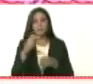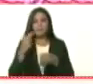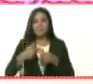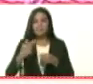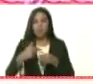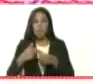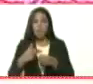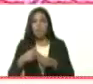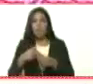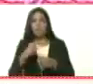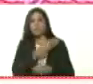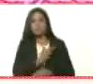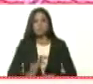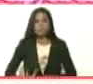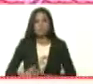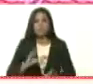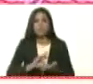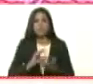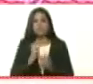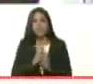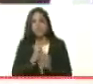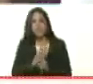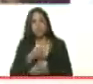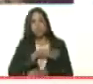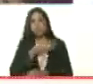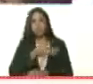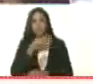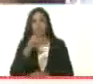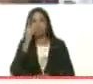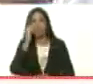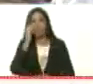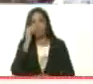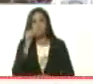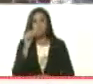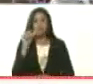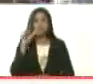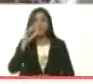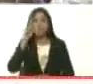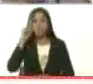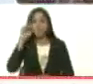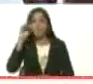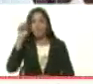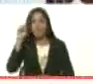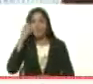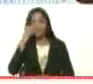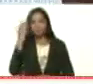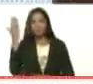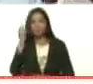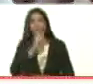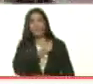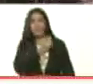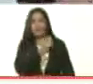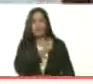presidente de la Central de Trabajadores Socialistas, Wills Rangel, camarada.